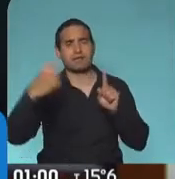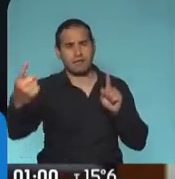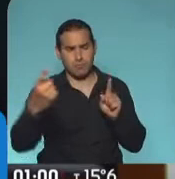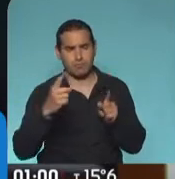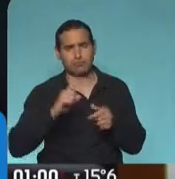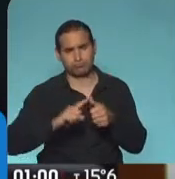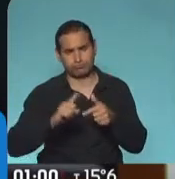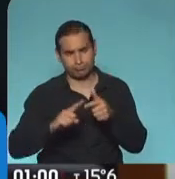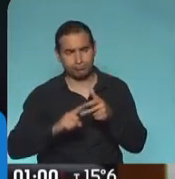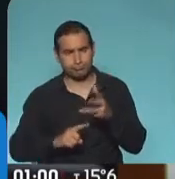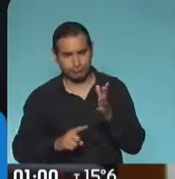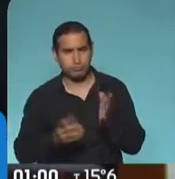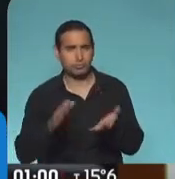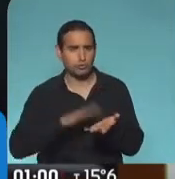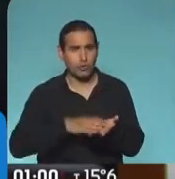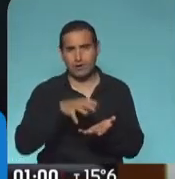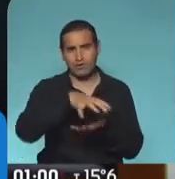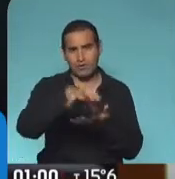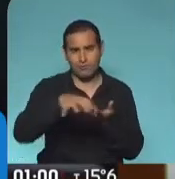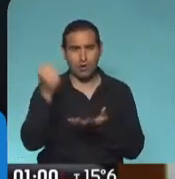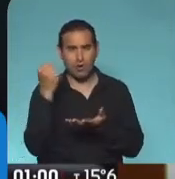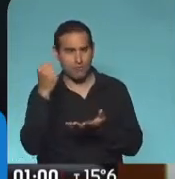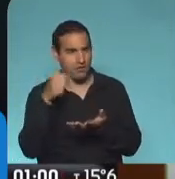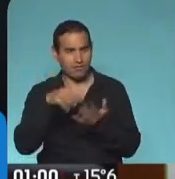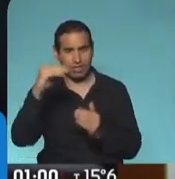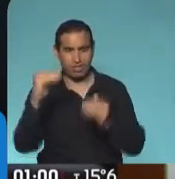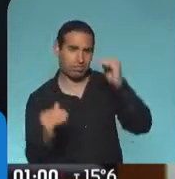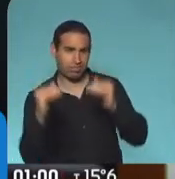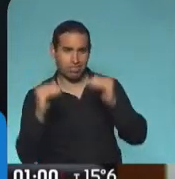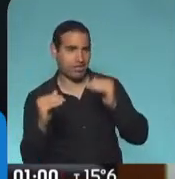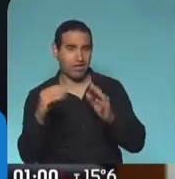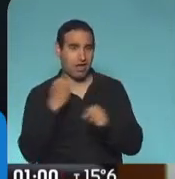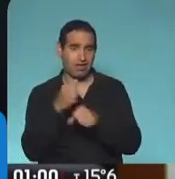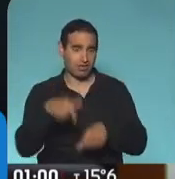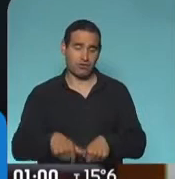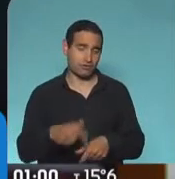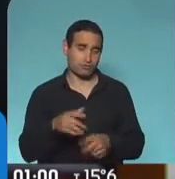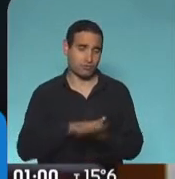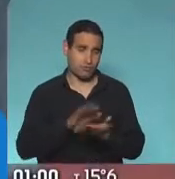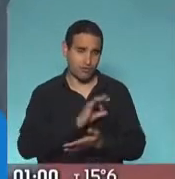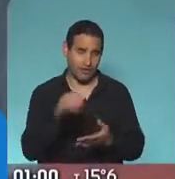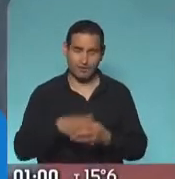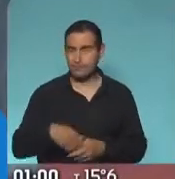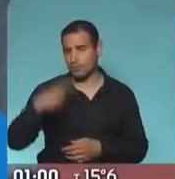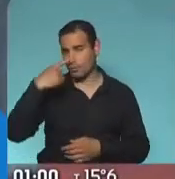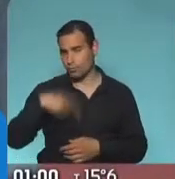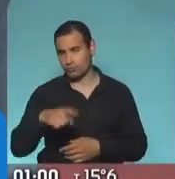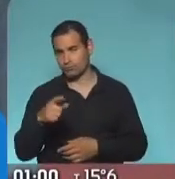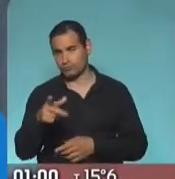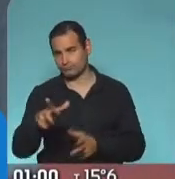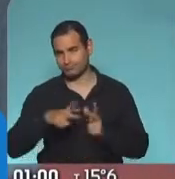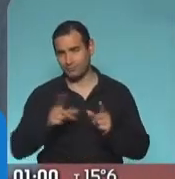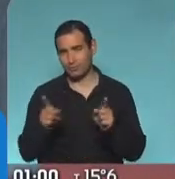los desequilibrios sectoriales que tiene la economía argentina que no se han podido abordar años por último y breve